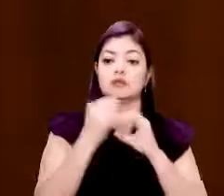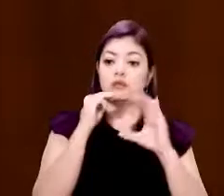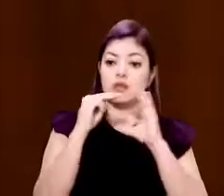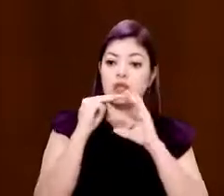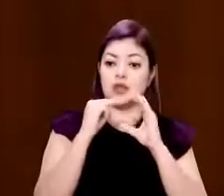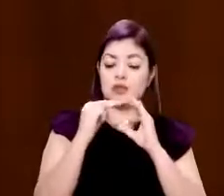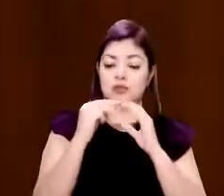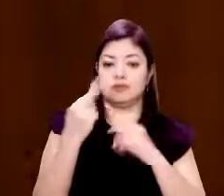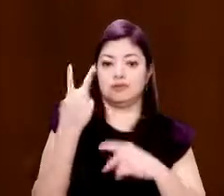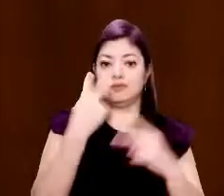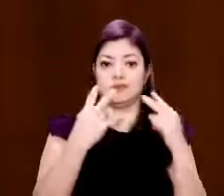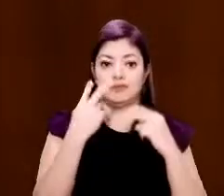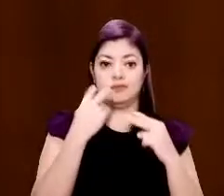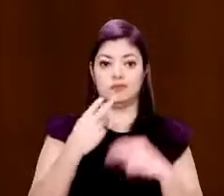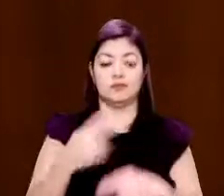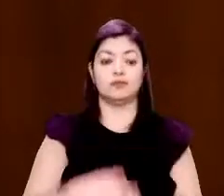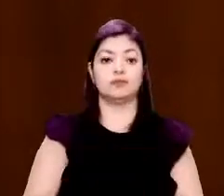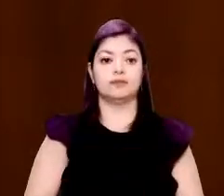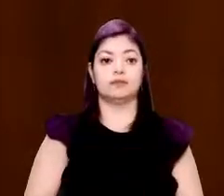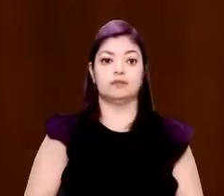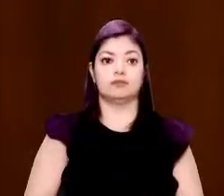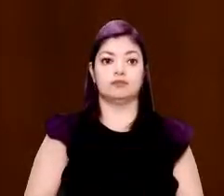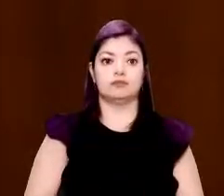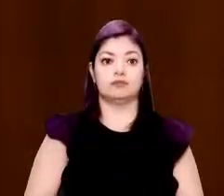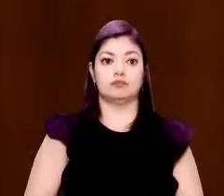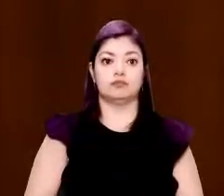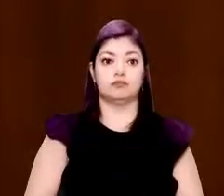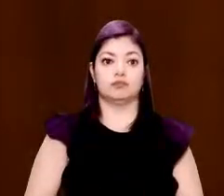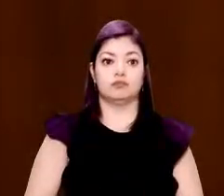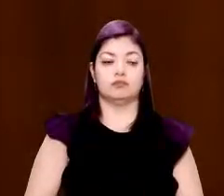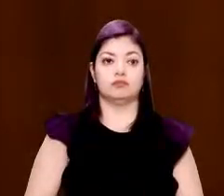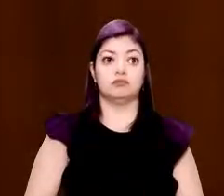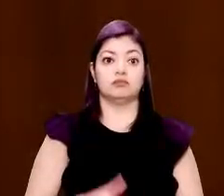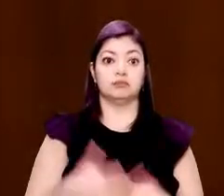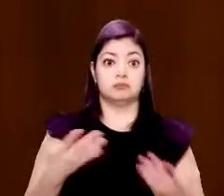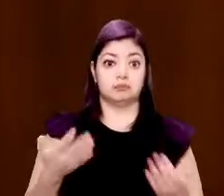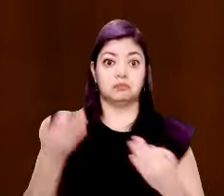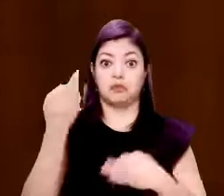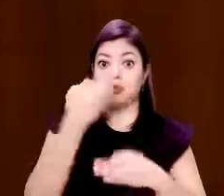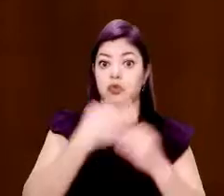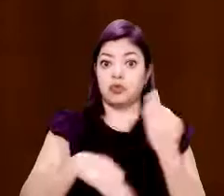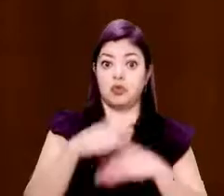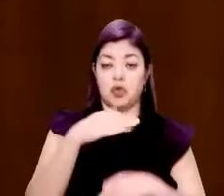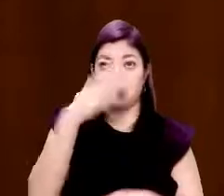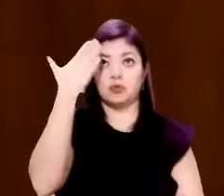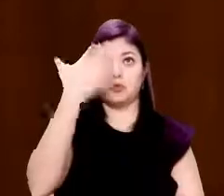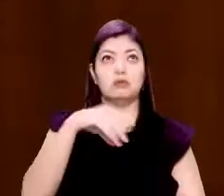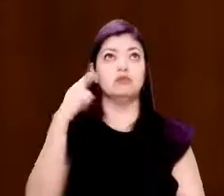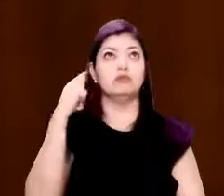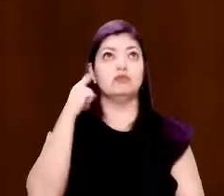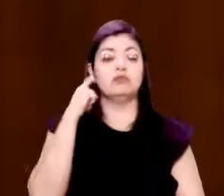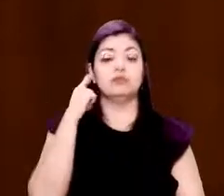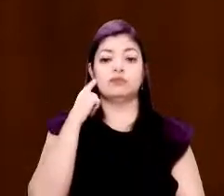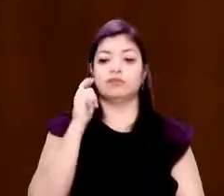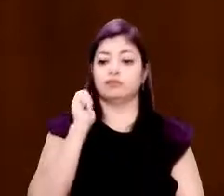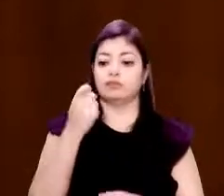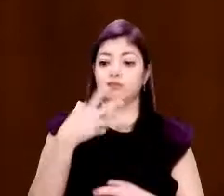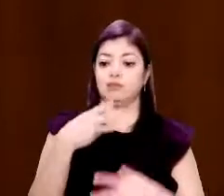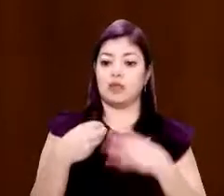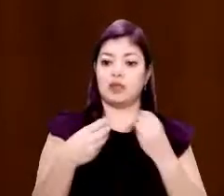presentes. Sin duda alguna, todo el mundo sufrió los estragos de una pandemia sin